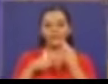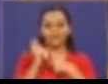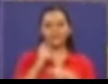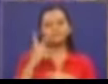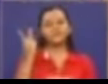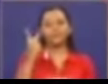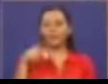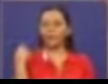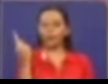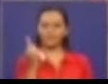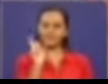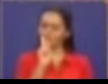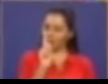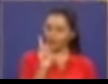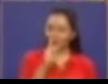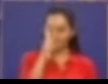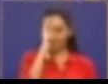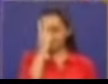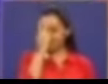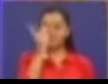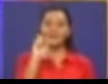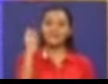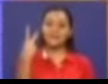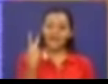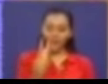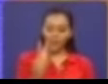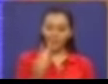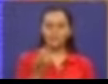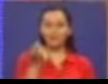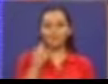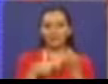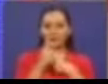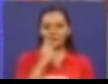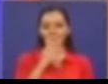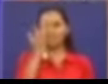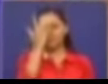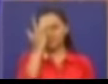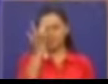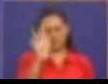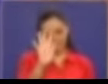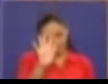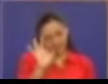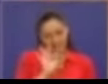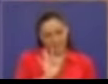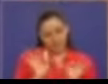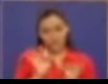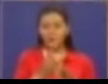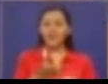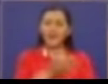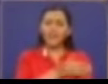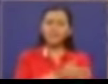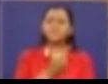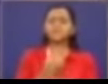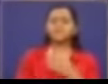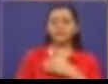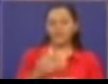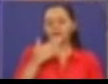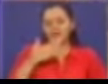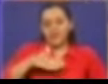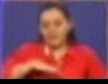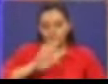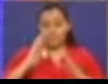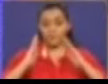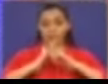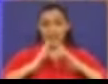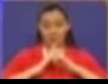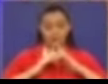venta, segunda vuelta. ¿Por qué hicimos esto, compañeros? Porque todos sabemos lo que pasaba antes, que si costaba 100 mil la